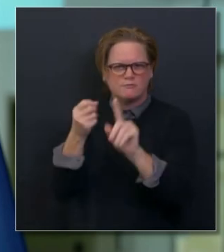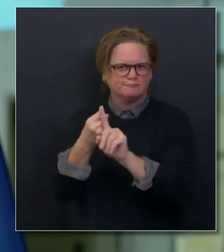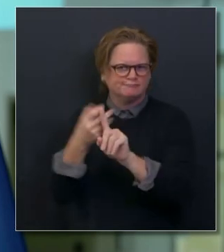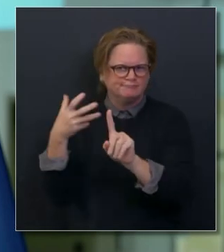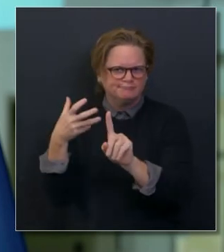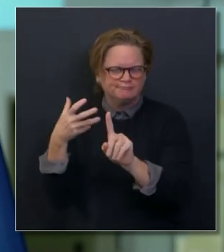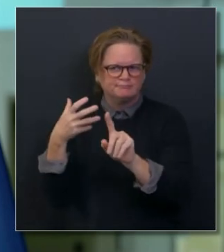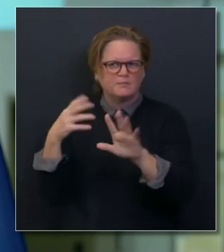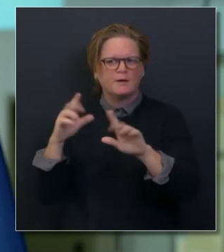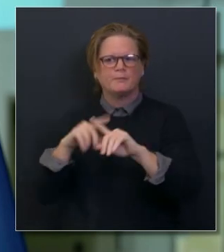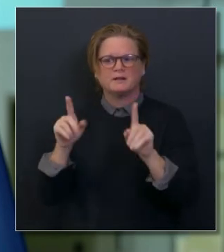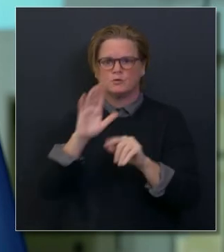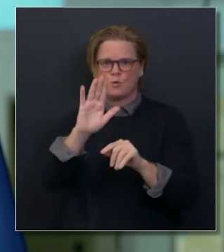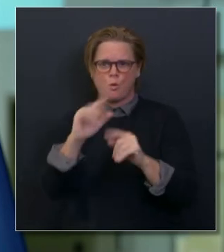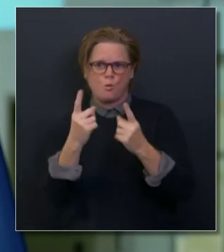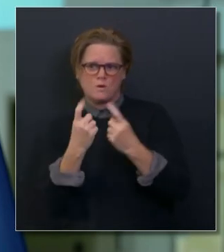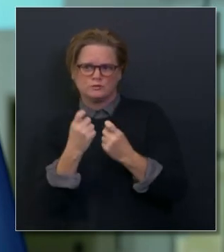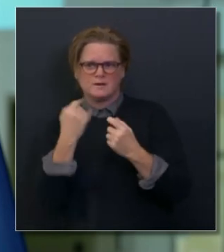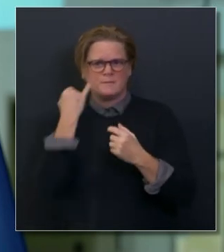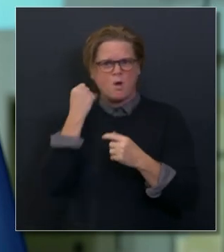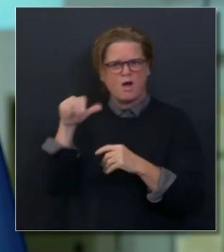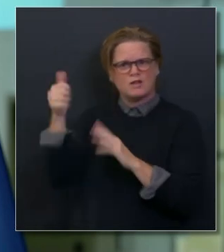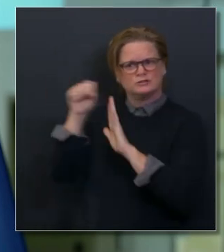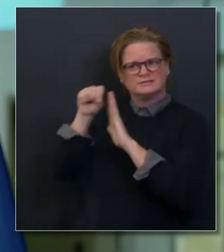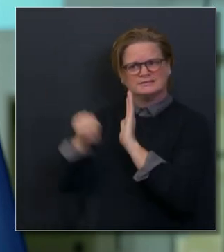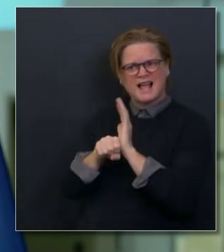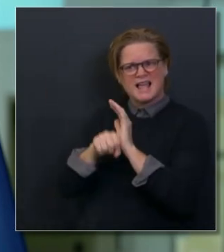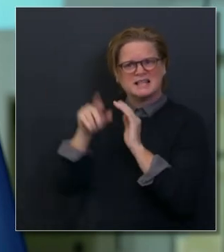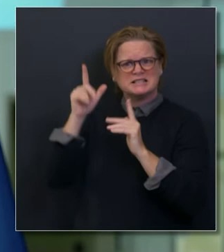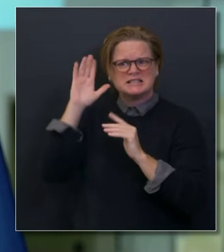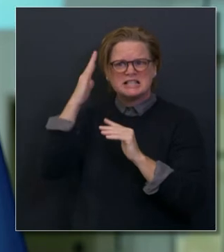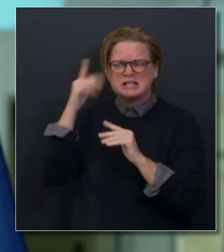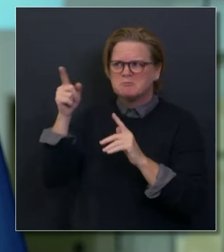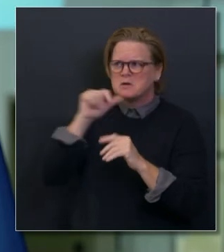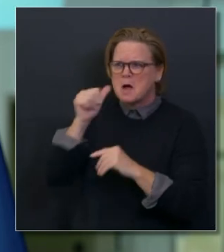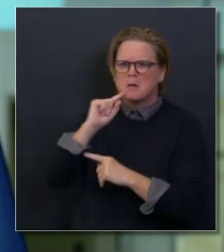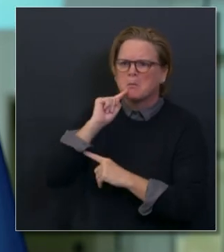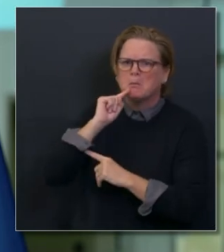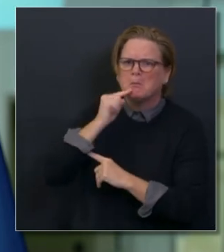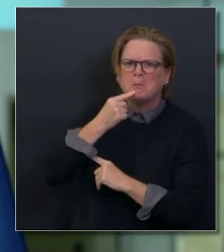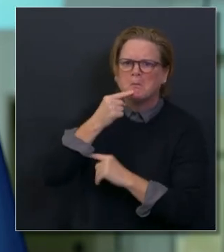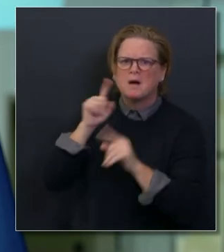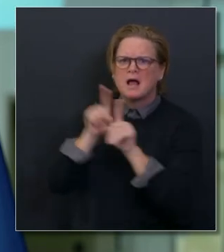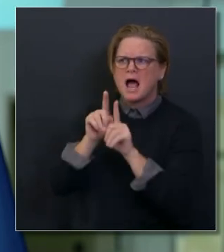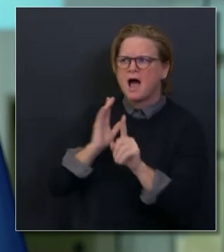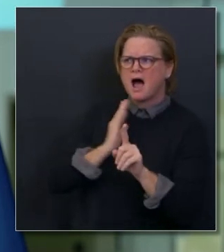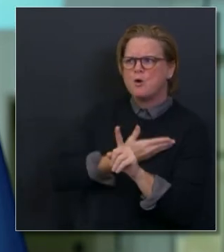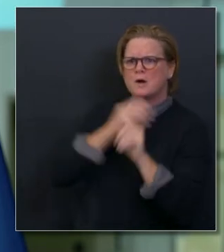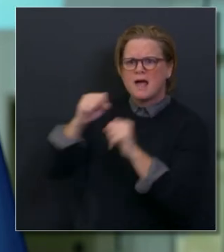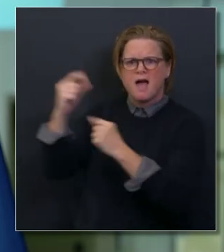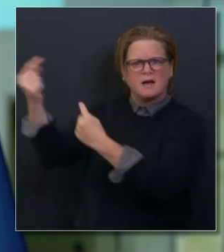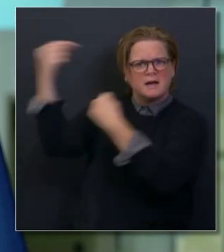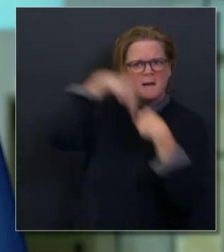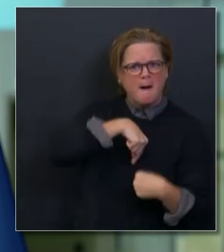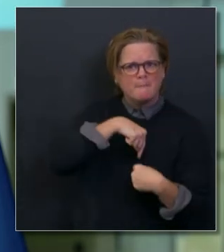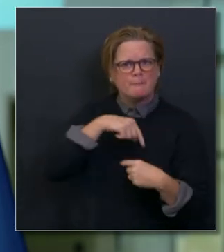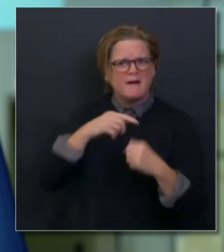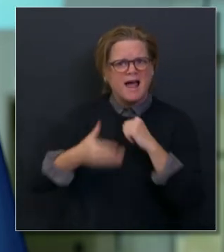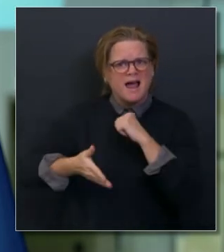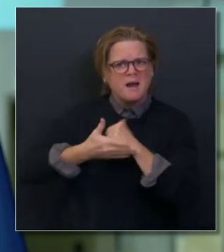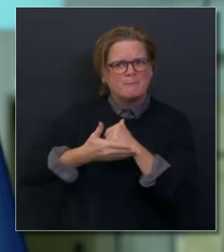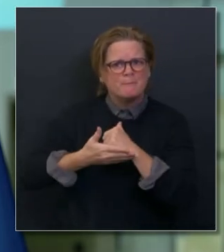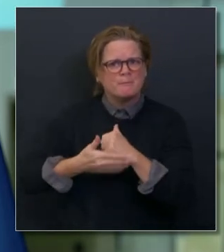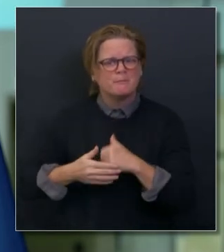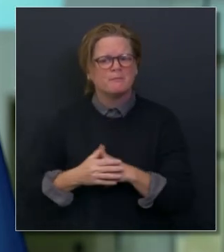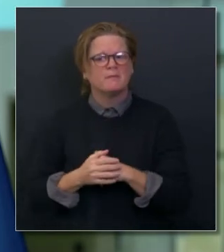más. Muchos otros estados se encuentran en un problema similar. De